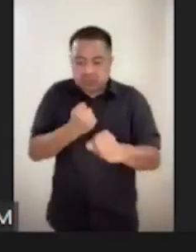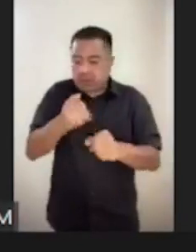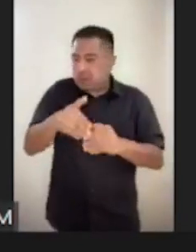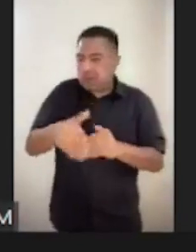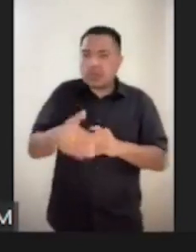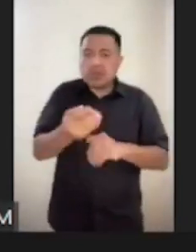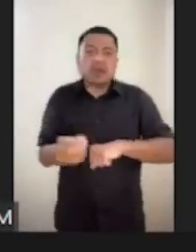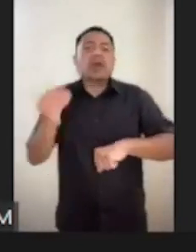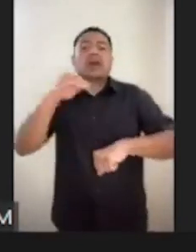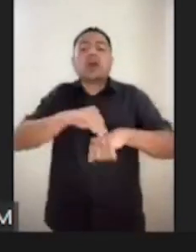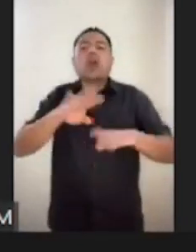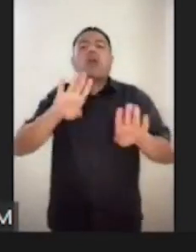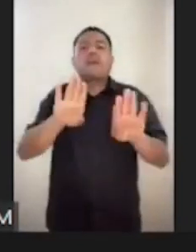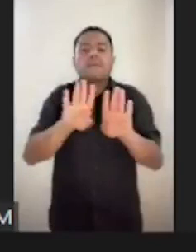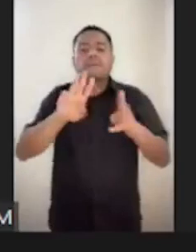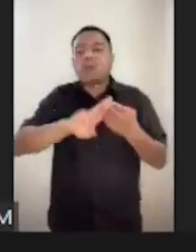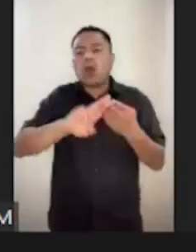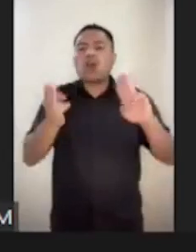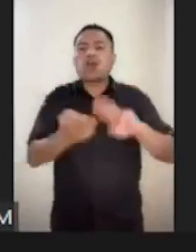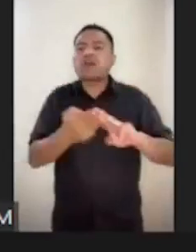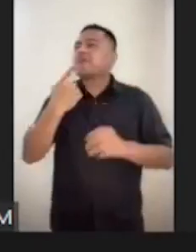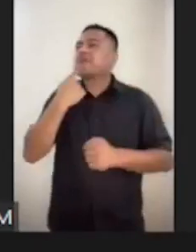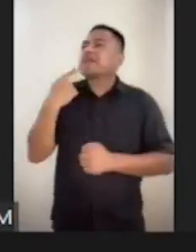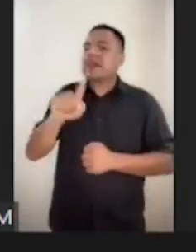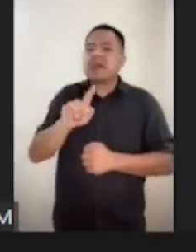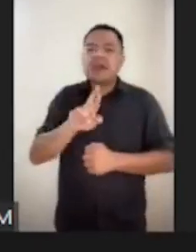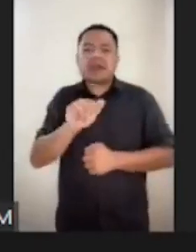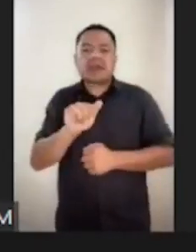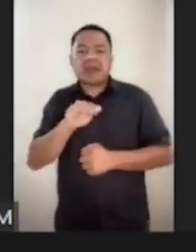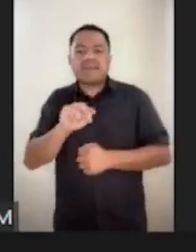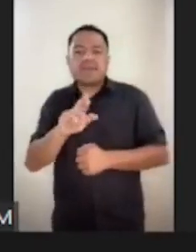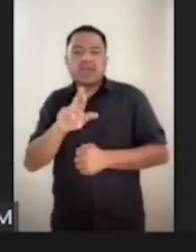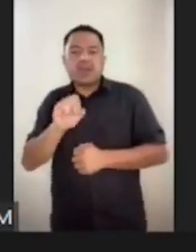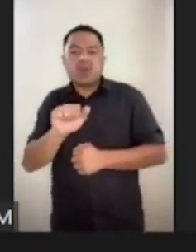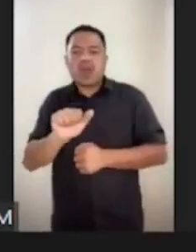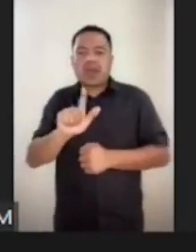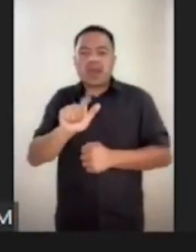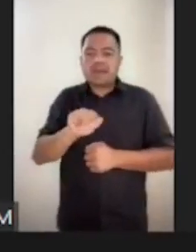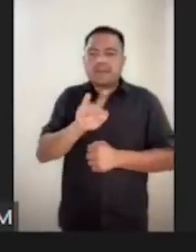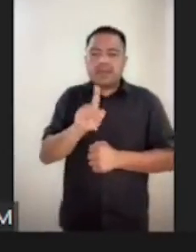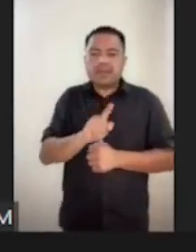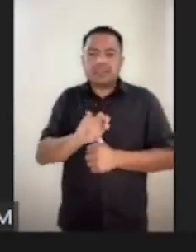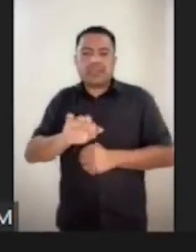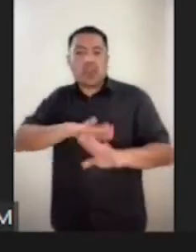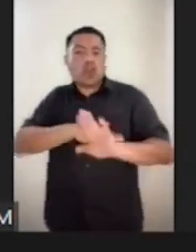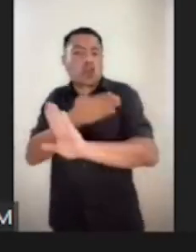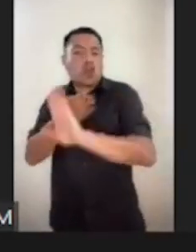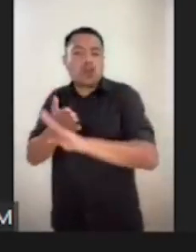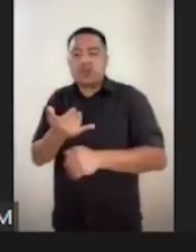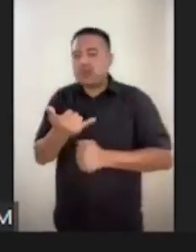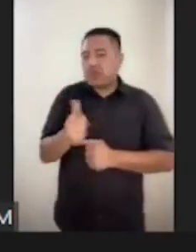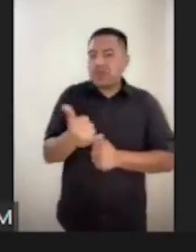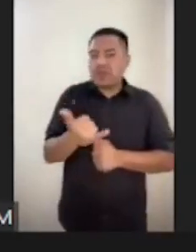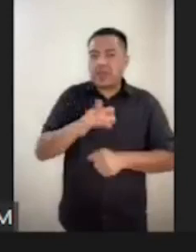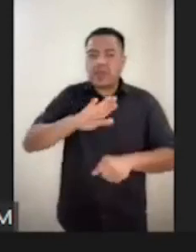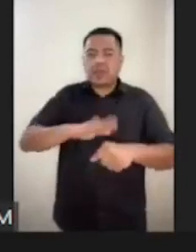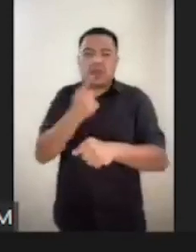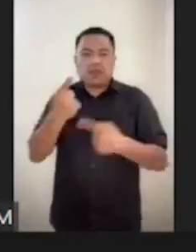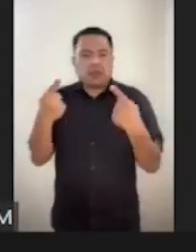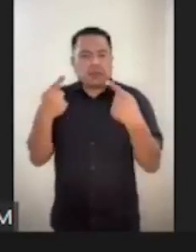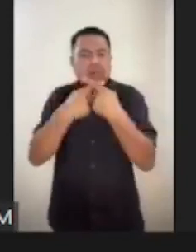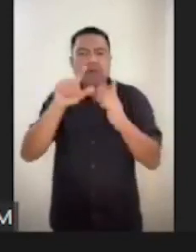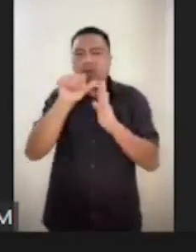con motivo de la denuncia presentada por Ramiro Solorio Almazán en contra de Yoloxin Lisbeth Domínguez Serna por la contravención al